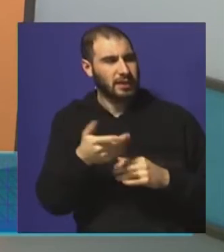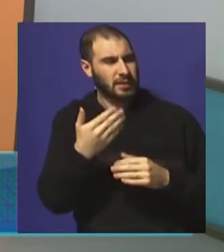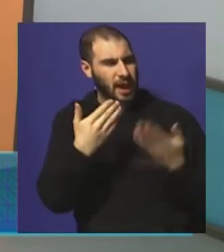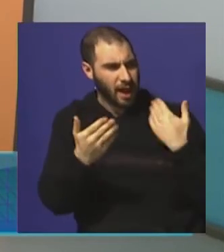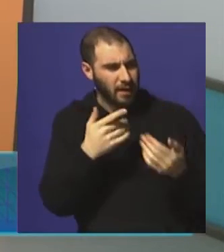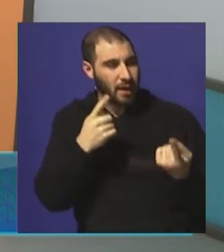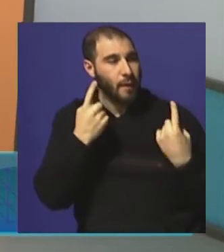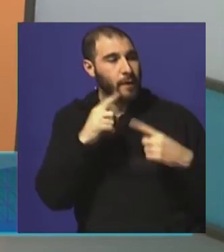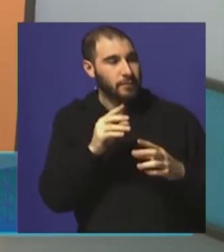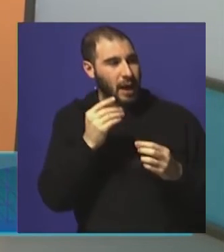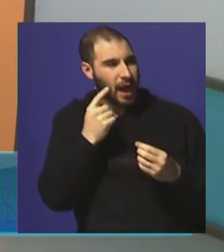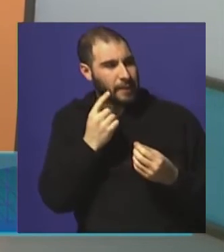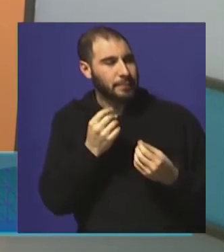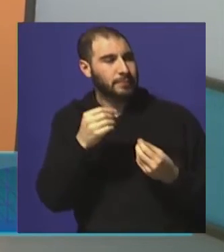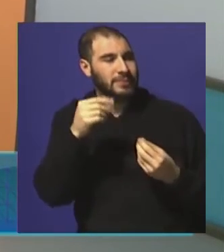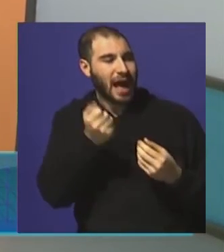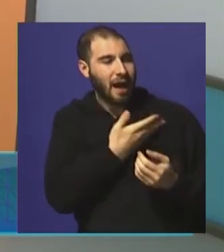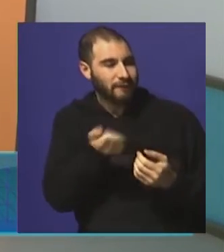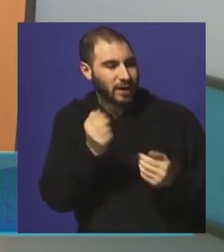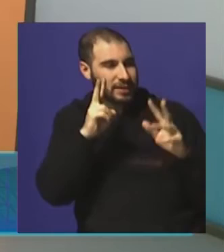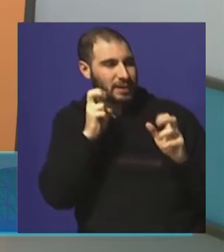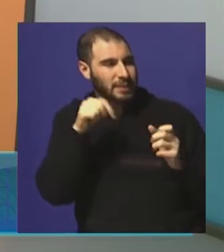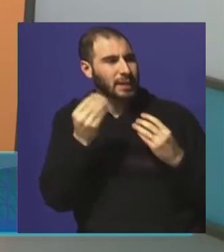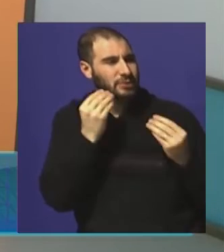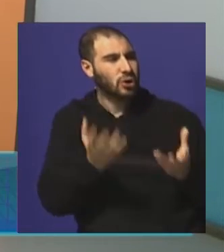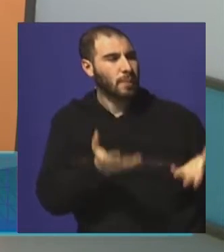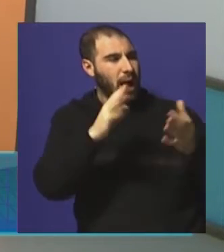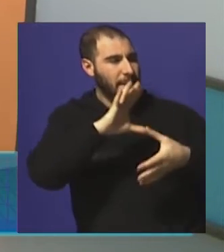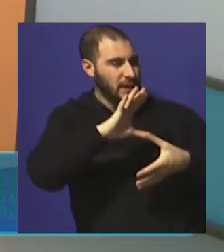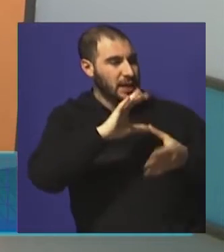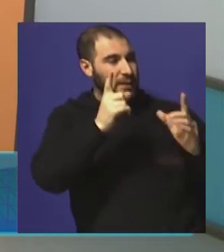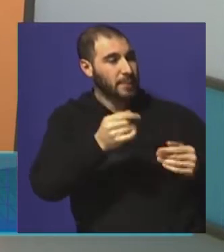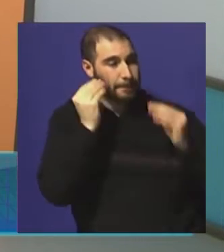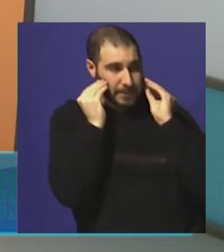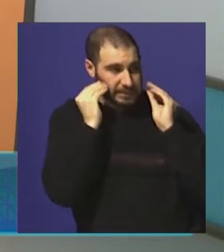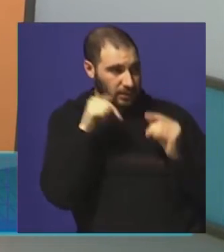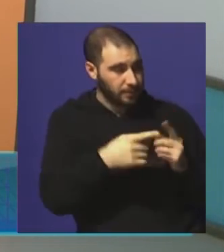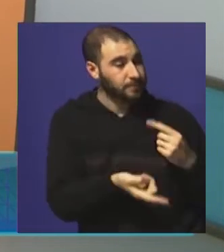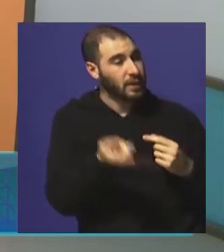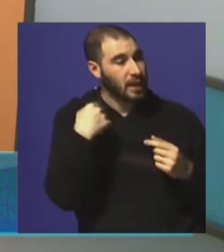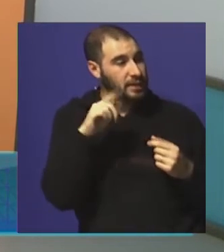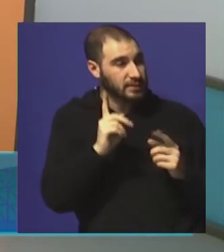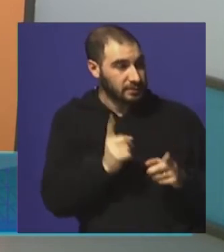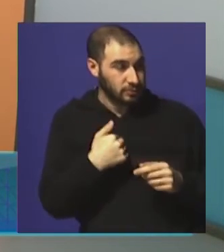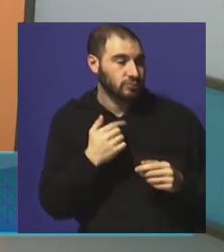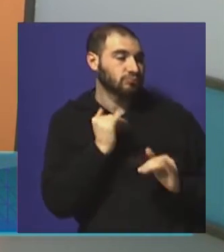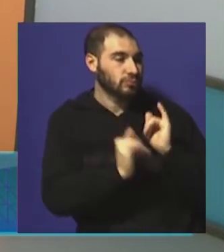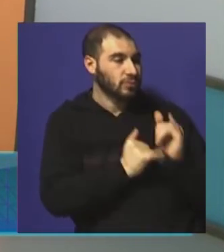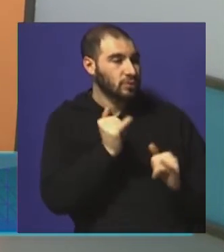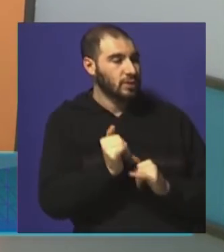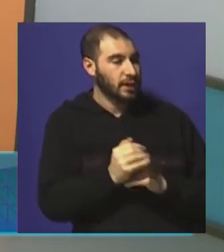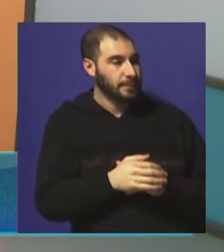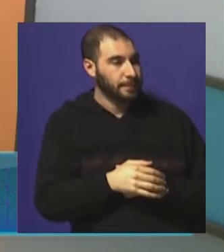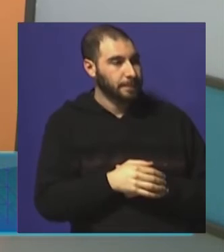puede llegar a influir la situación de la AFA en lo que pasó en la Copa América y también la situación de Lionel Messi. Y ayer también planteábamos, o yo planteaba algo, que tiene que